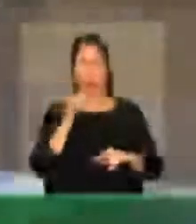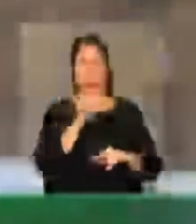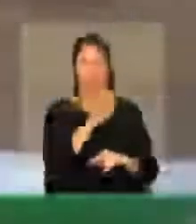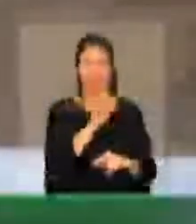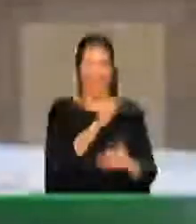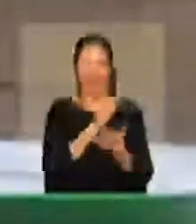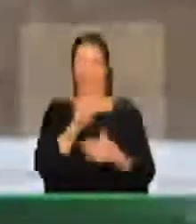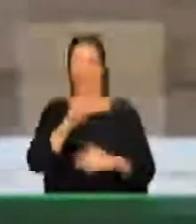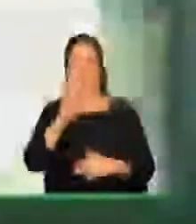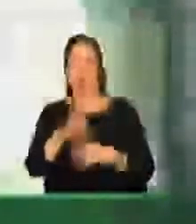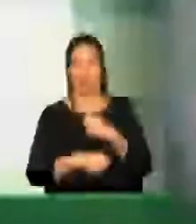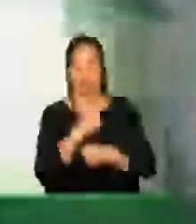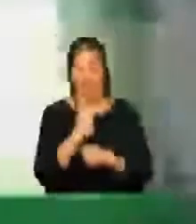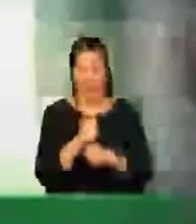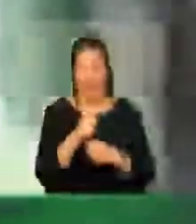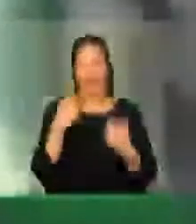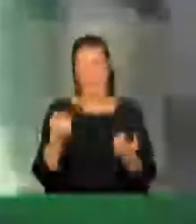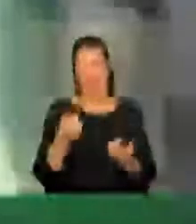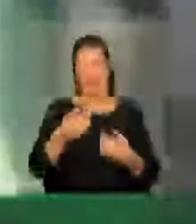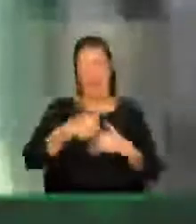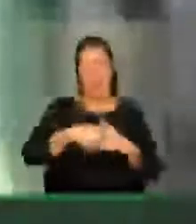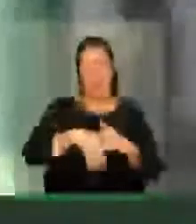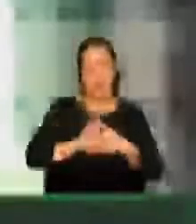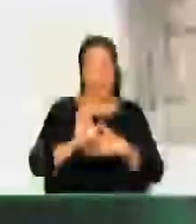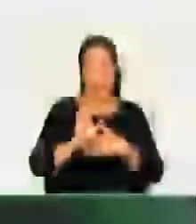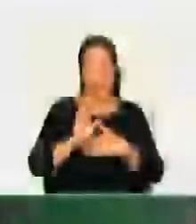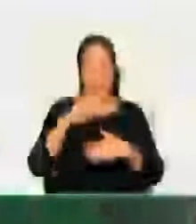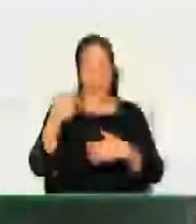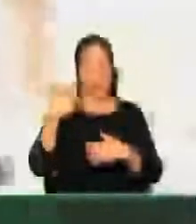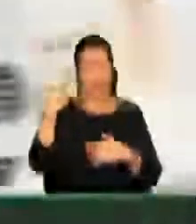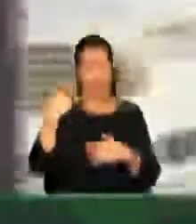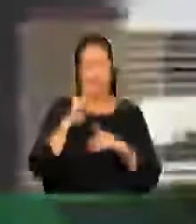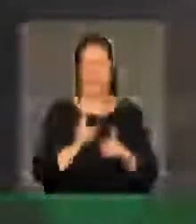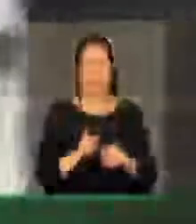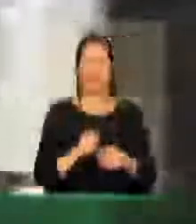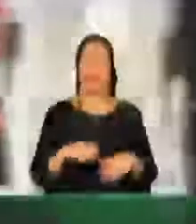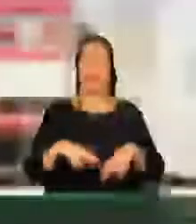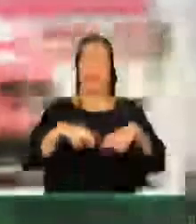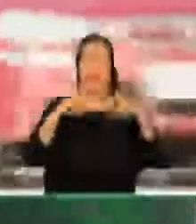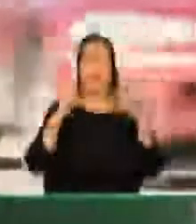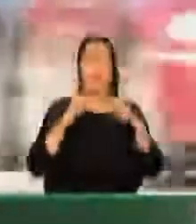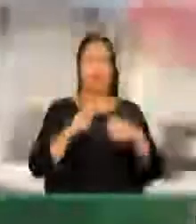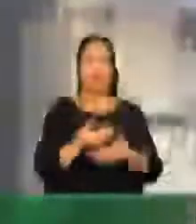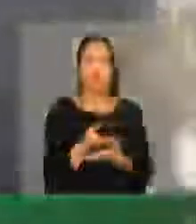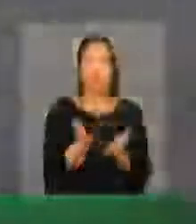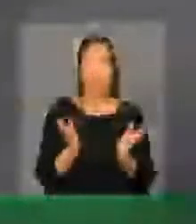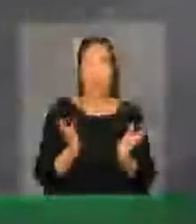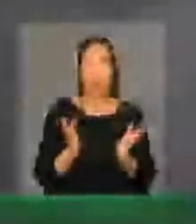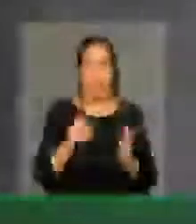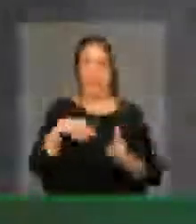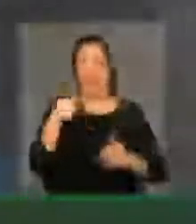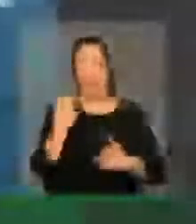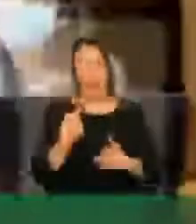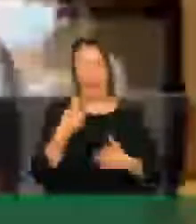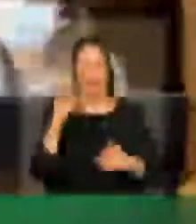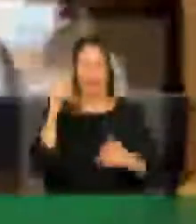Los suicidios dejan además muchas otras secuelas, asegura Quintana. Hay estudios que muestran que después de que se suicida